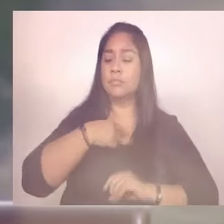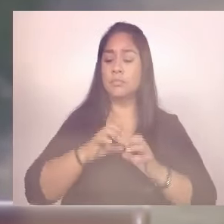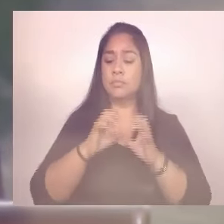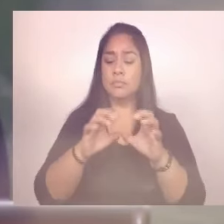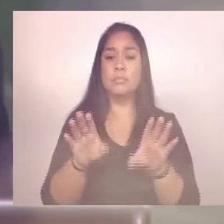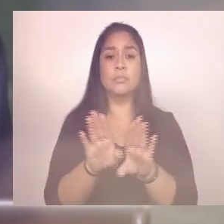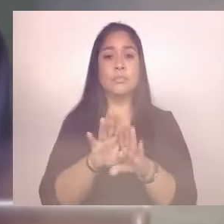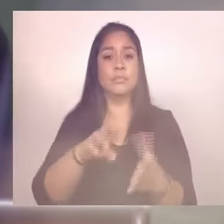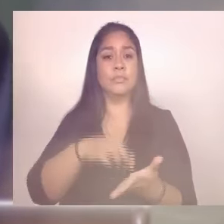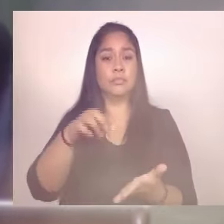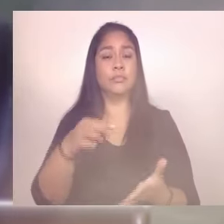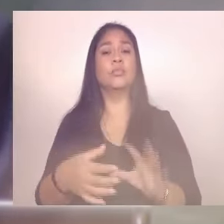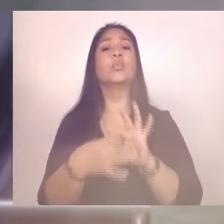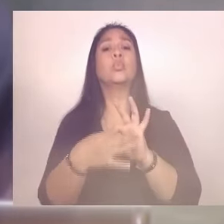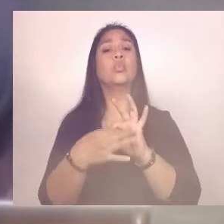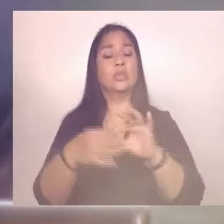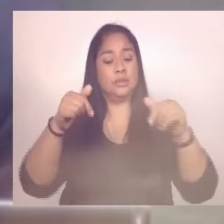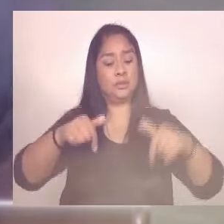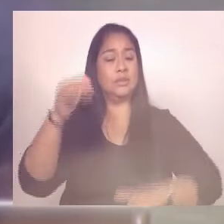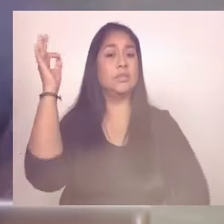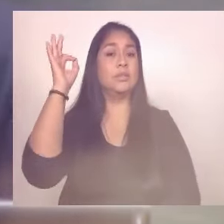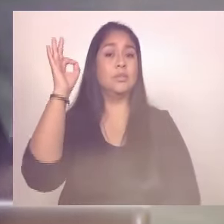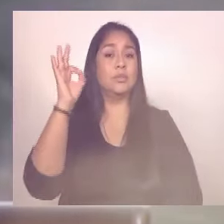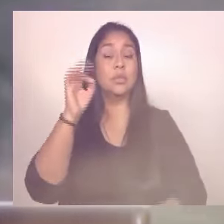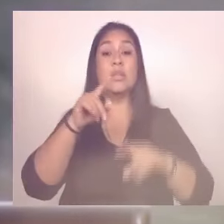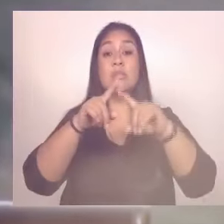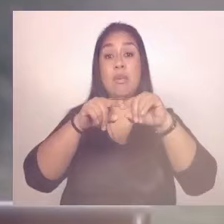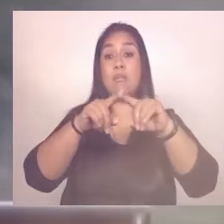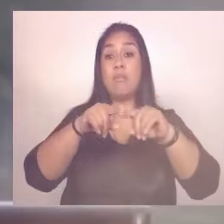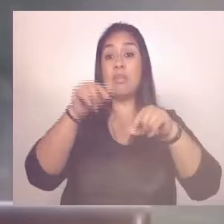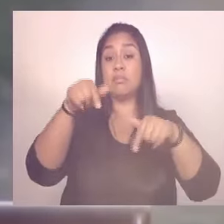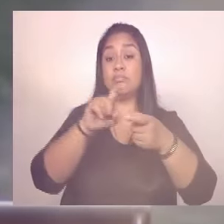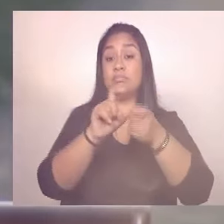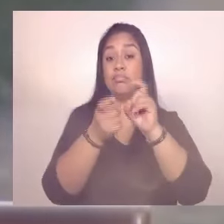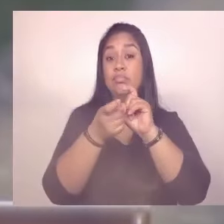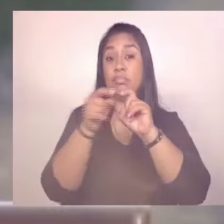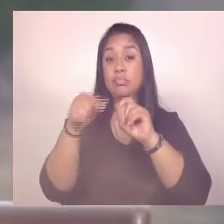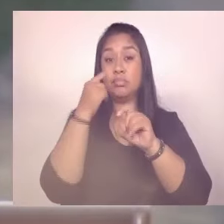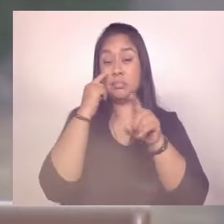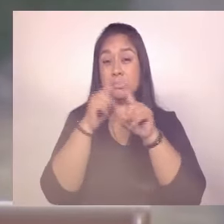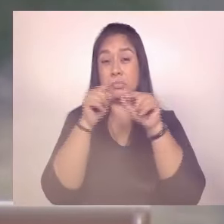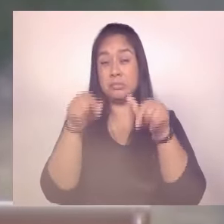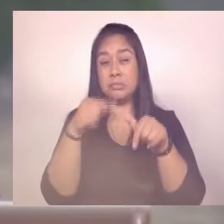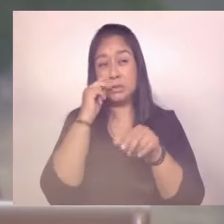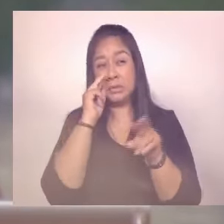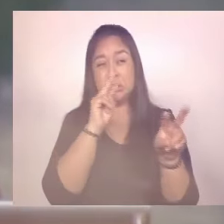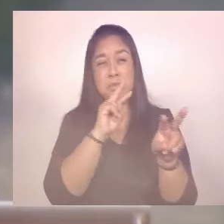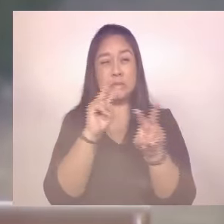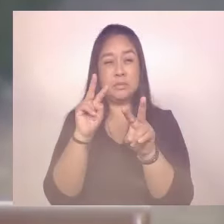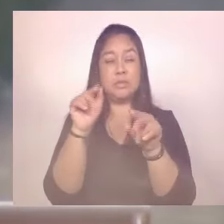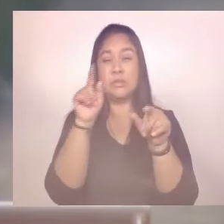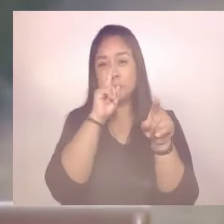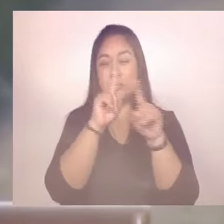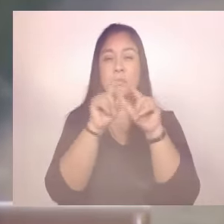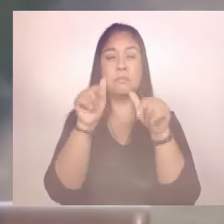esfuerzo como naciones unidas en este foro, depende que este cambio ineludible y en ciernes sea